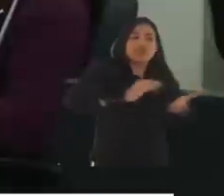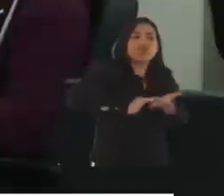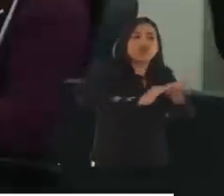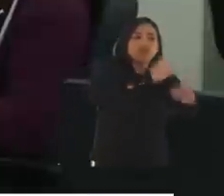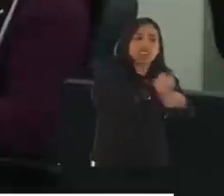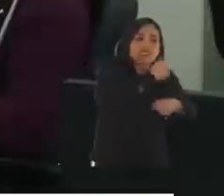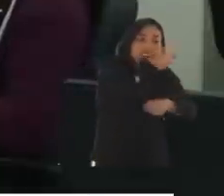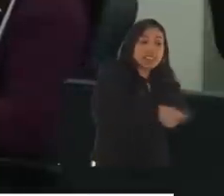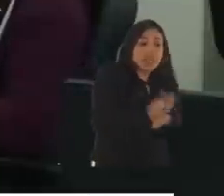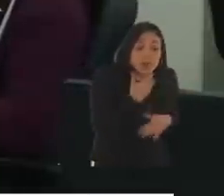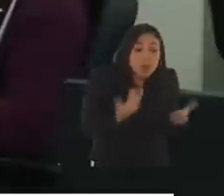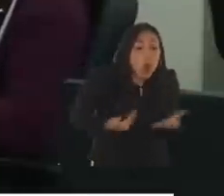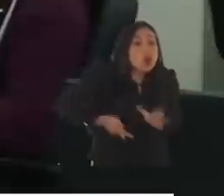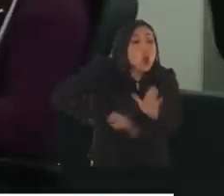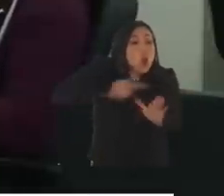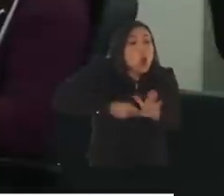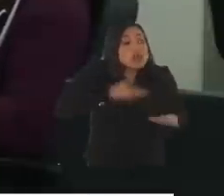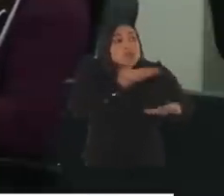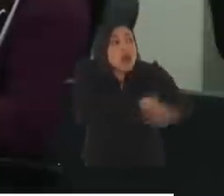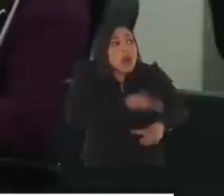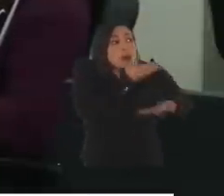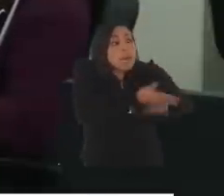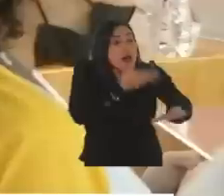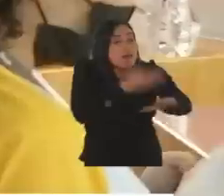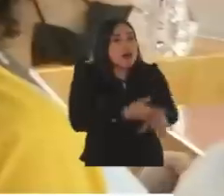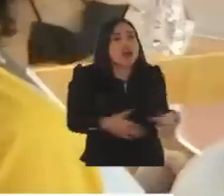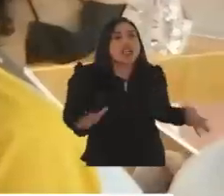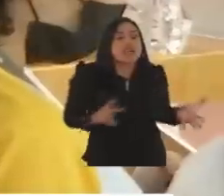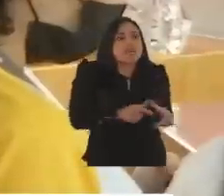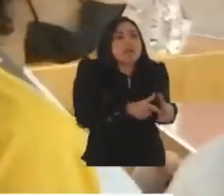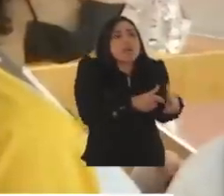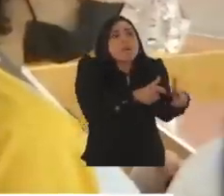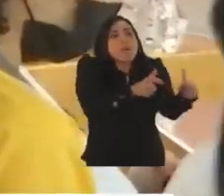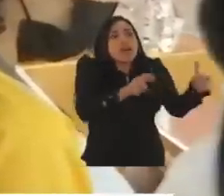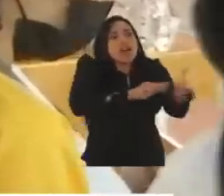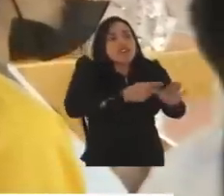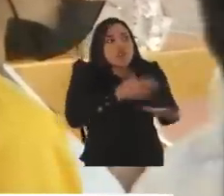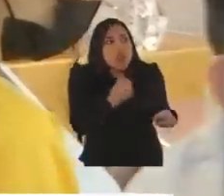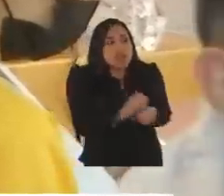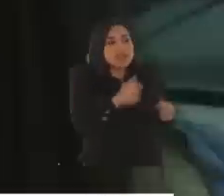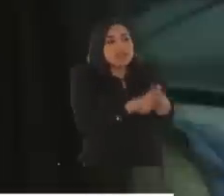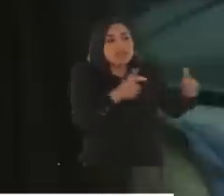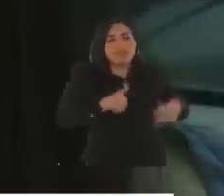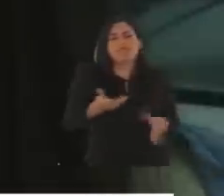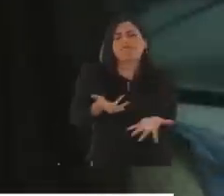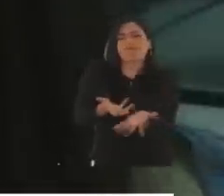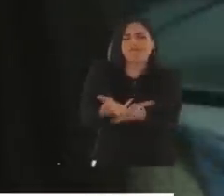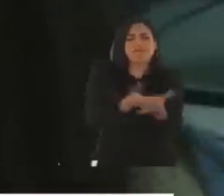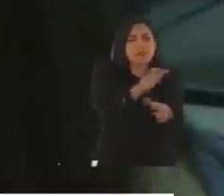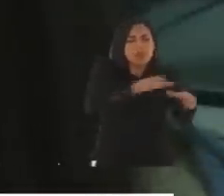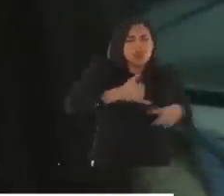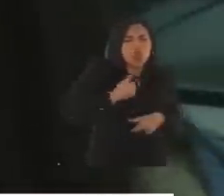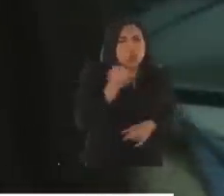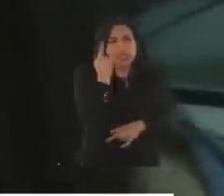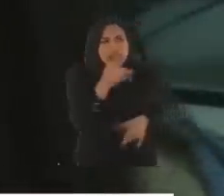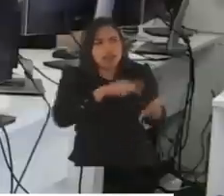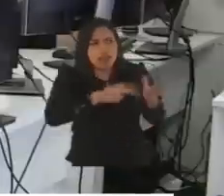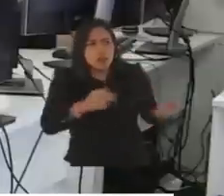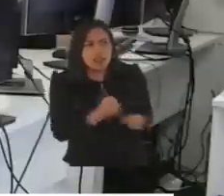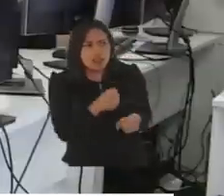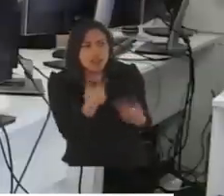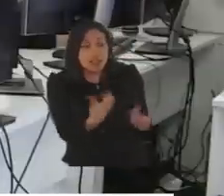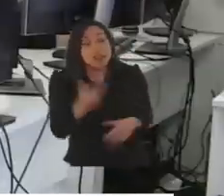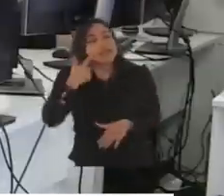y si no se empiezan a llenar las vacantes, la brecha seguirá aumentando. Por eso, estas son las recomendaciones para los jóvenes interesados. Estén